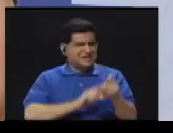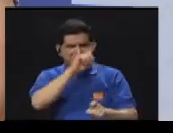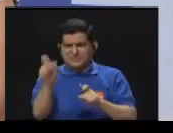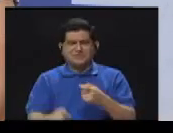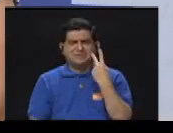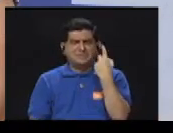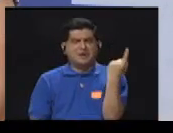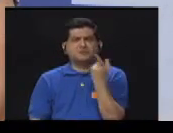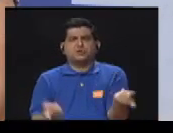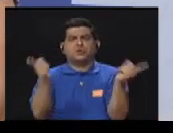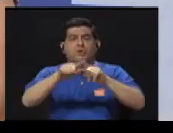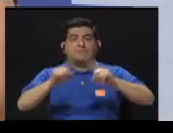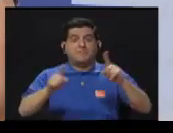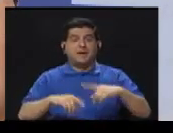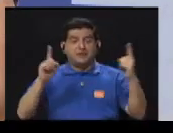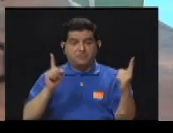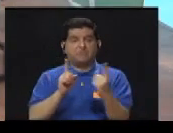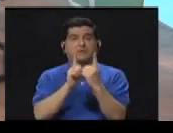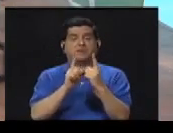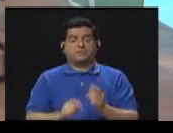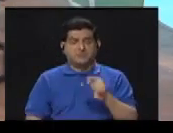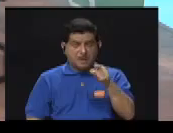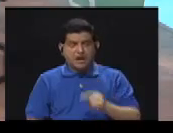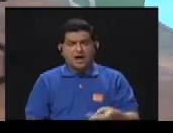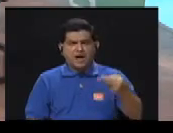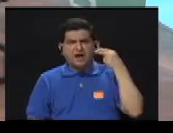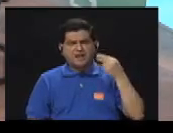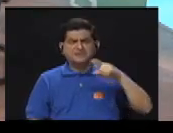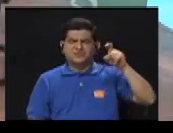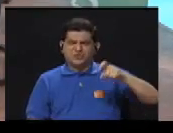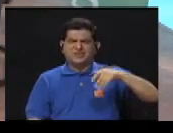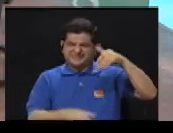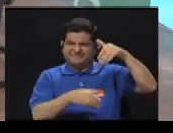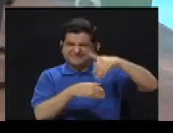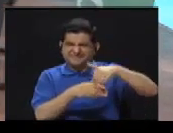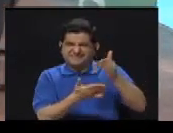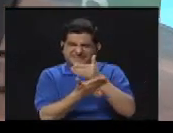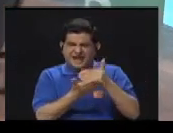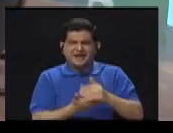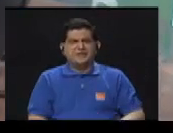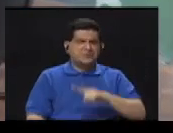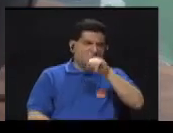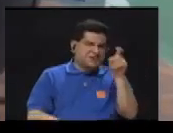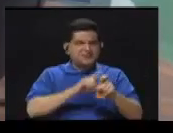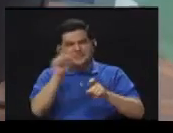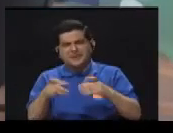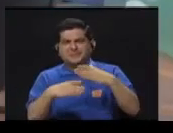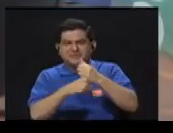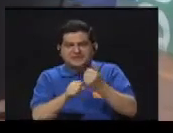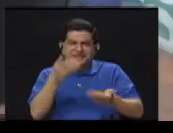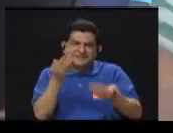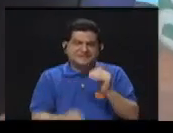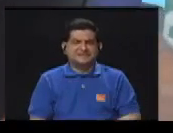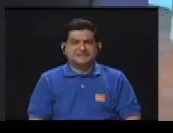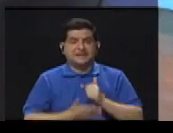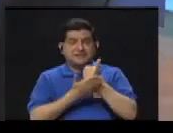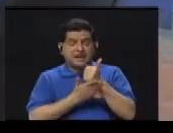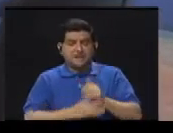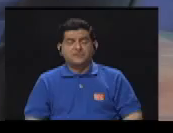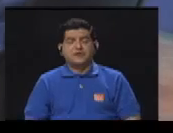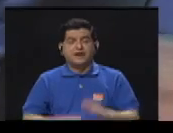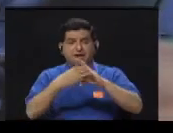preguntas ni nada, solo ver qué pasaba. Pero al encontrarnos esta historia, teníamos que intervenir un poco nosotros. Claro. Y empezar a plantearnos preguntas para que